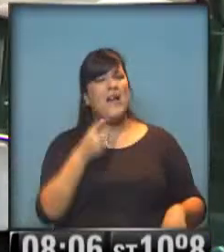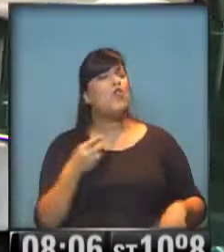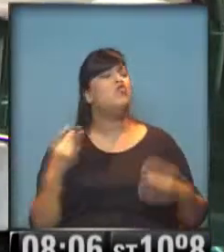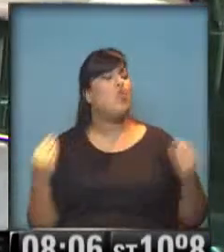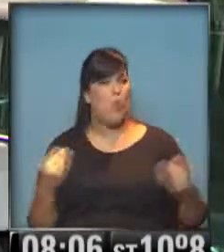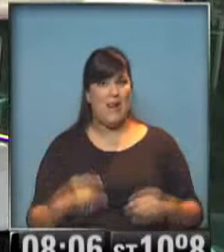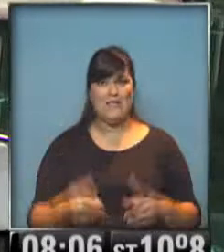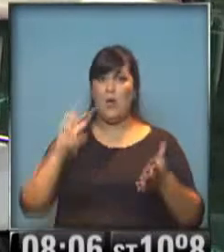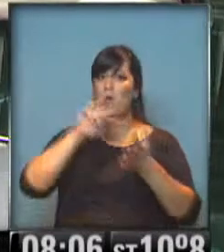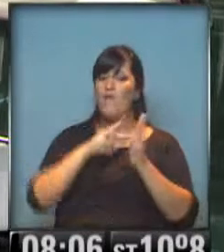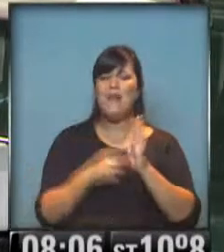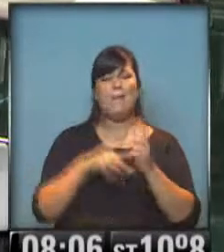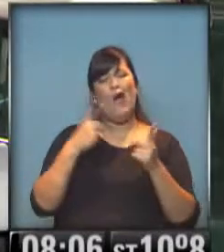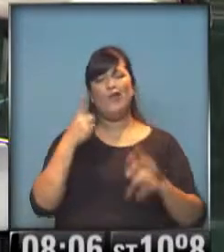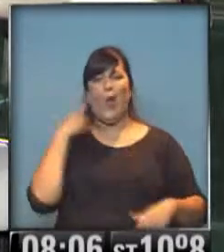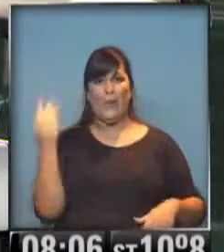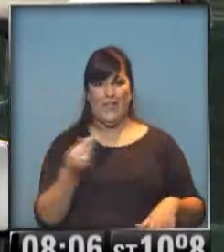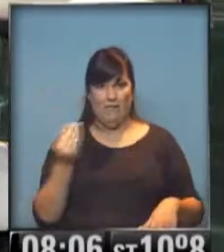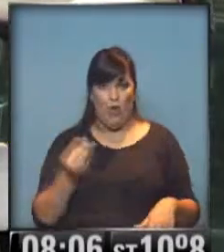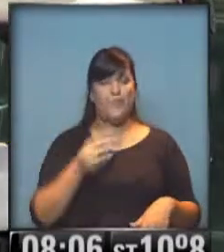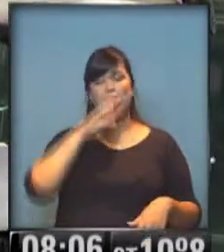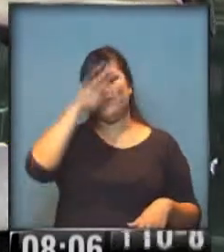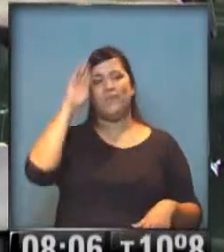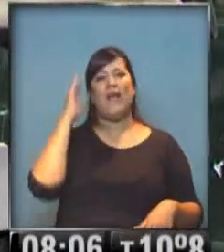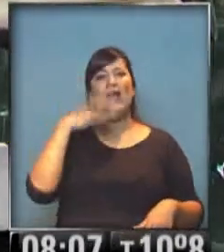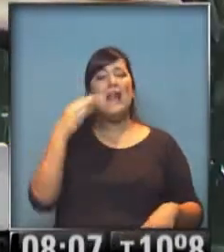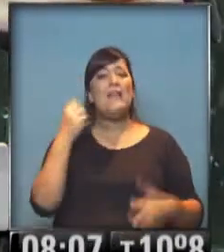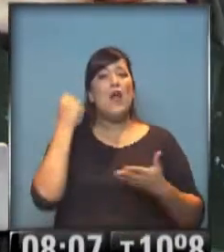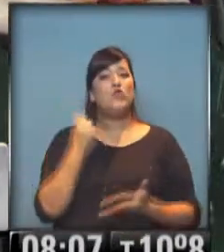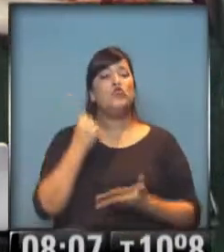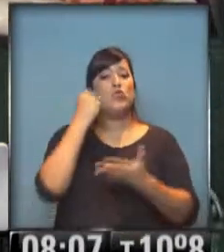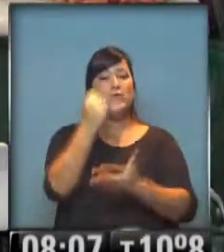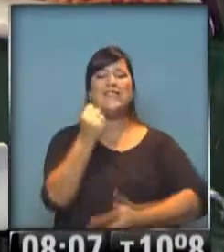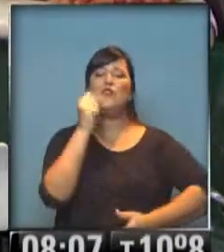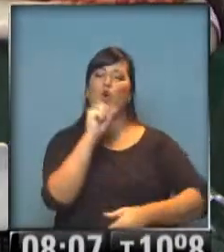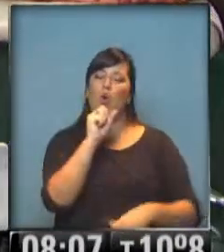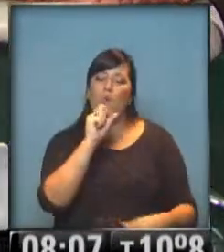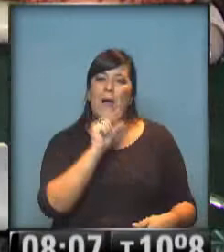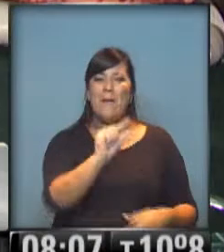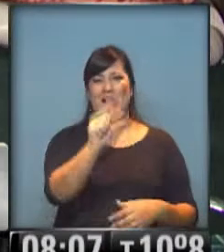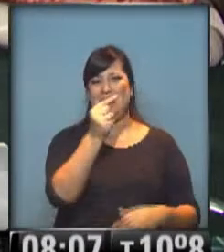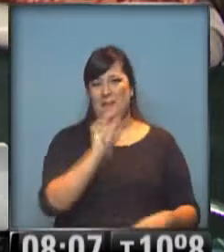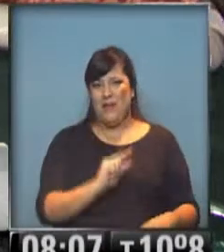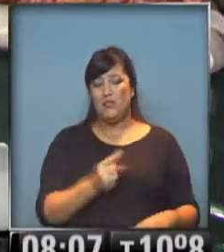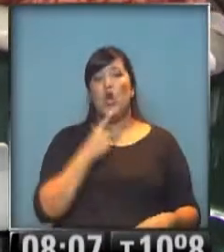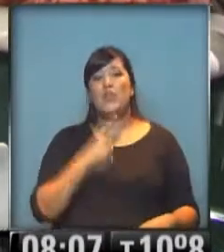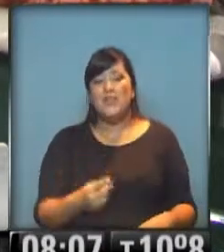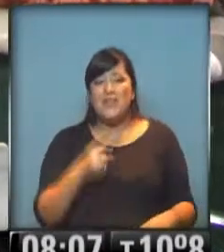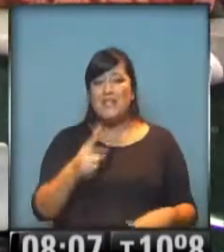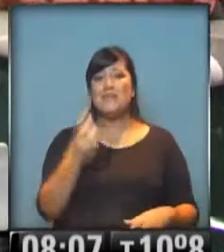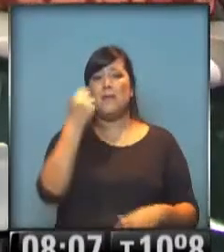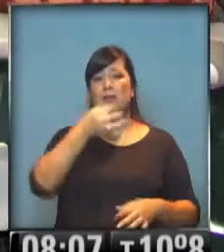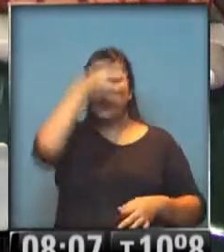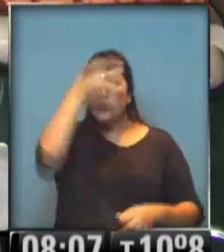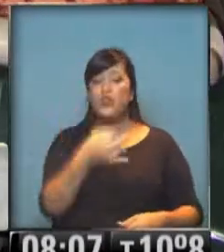empieza con otro tipo de habilidades porque en realidad lo que se subsidie es una parte del precio se dice hay un precio de referencia de